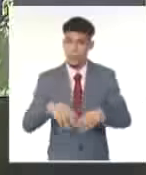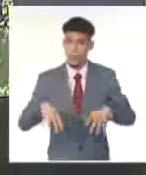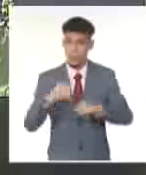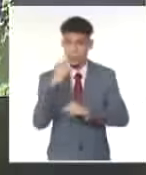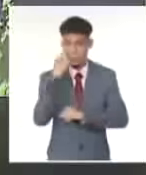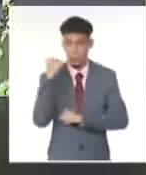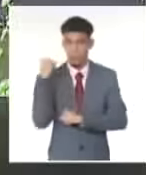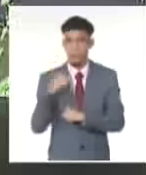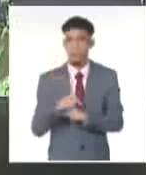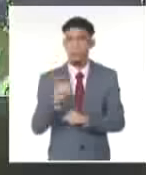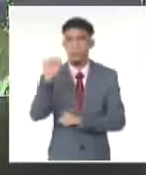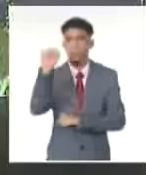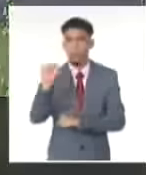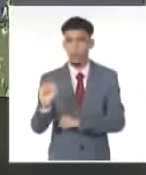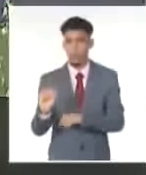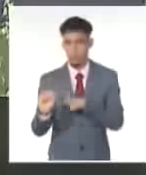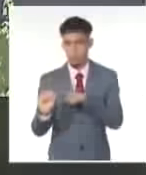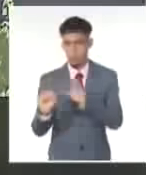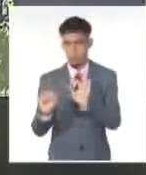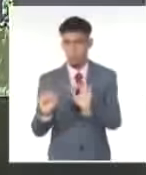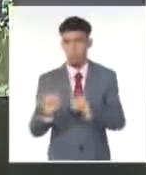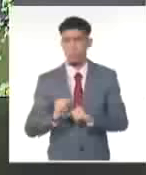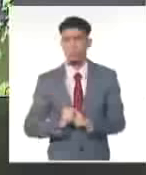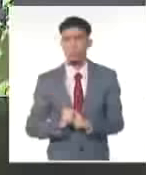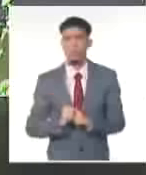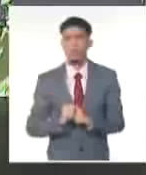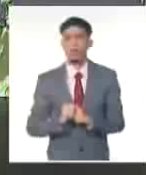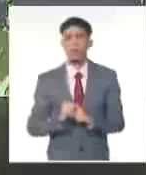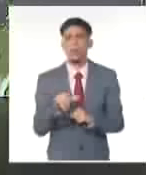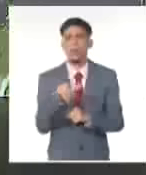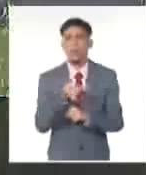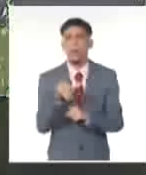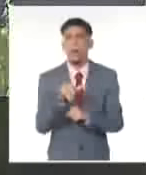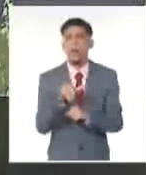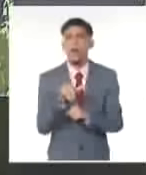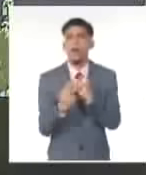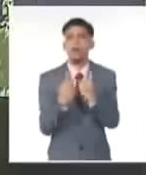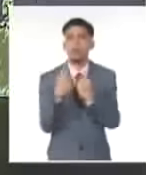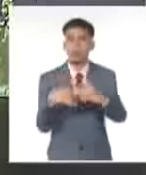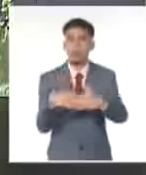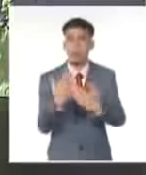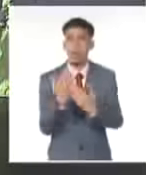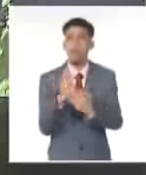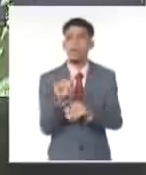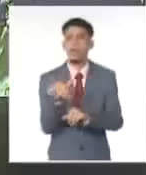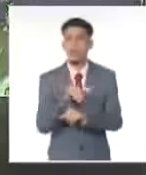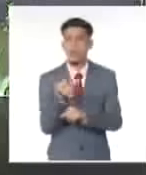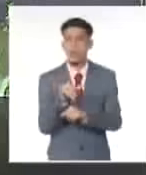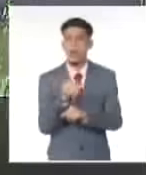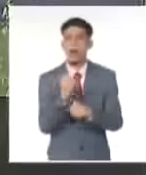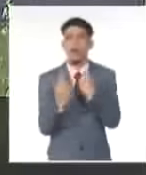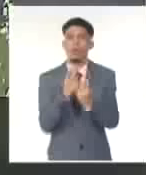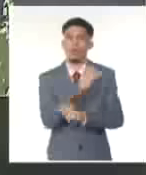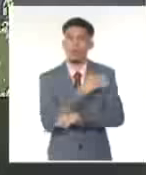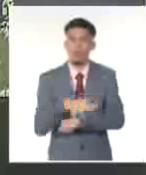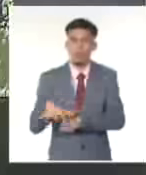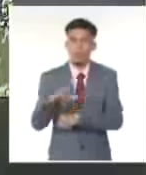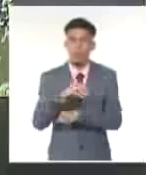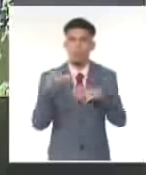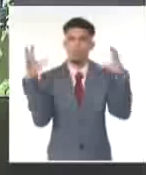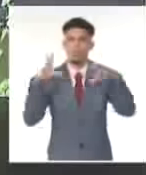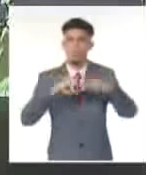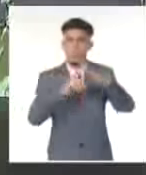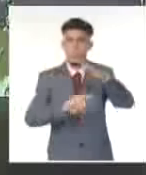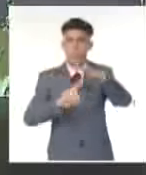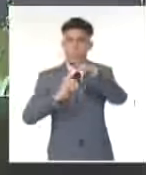el sur una amplia zona de bajas presiones, hace varios días está ahí, con zonas de chubascos, lluvias y tormentas